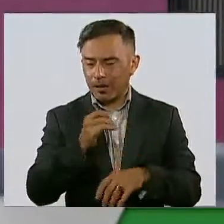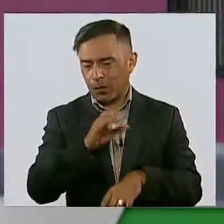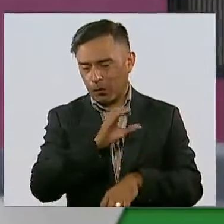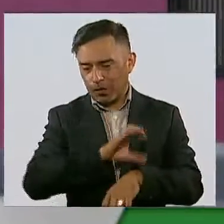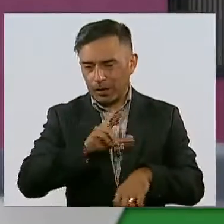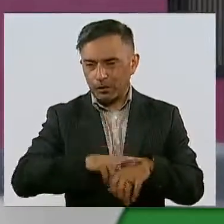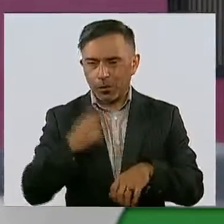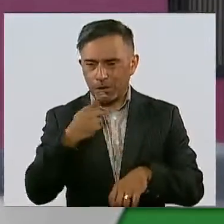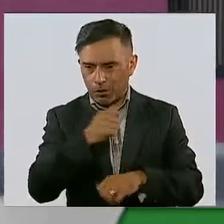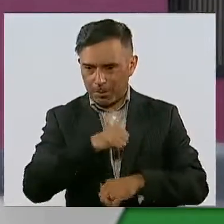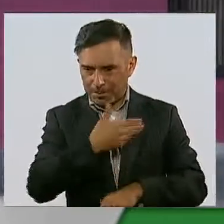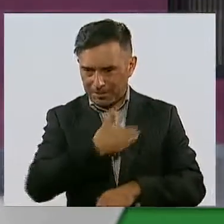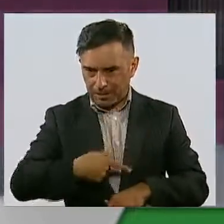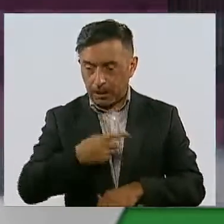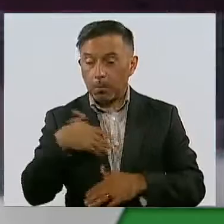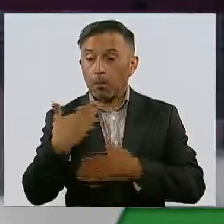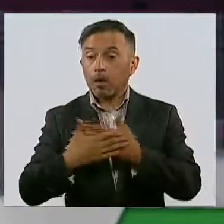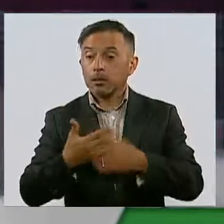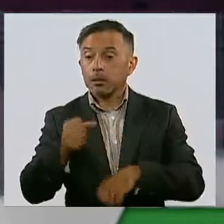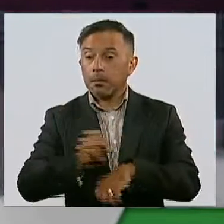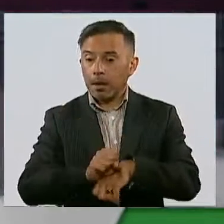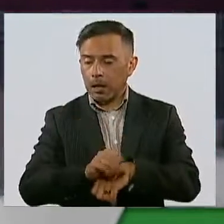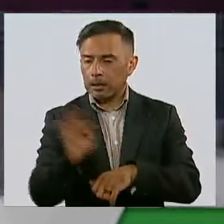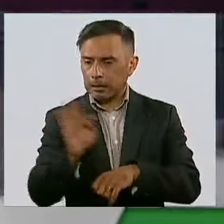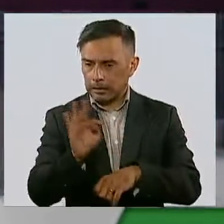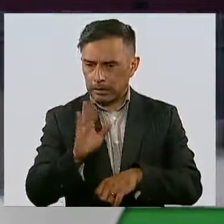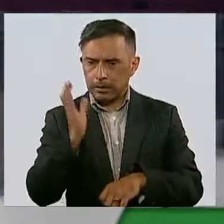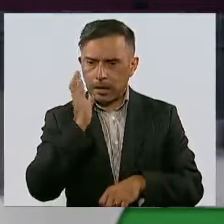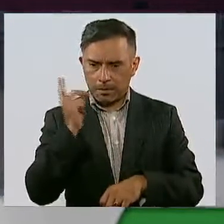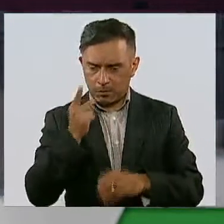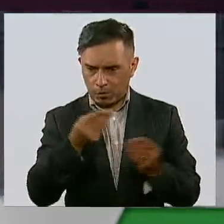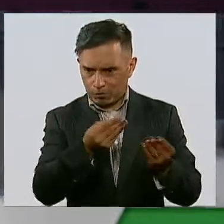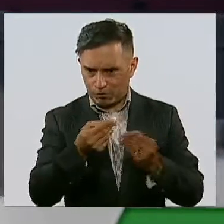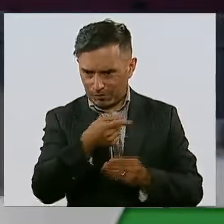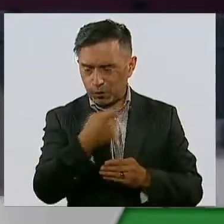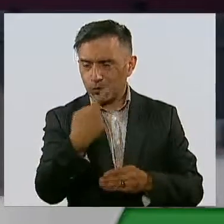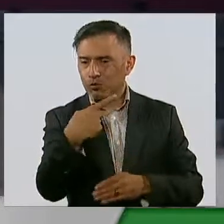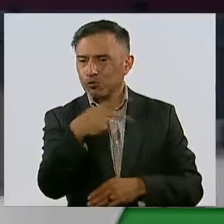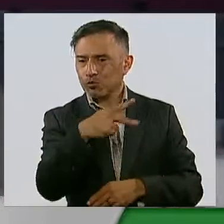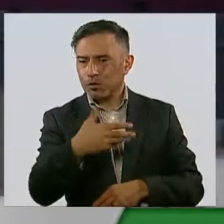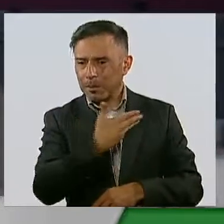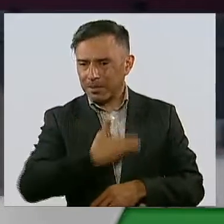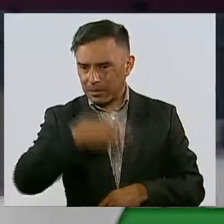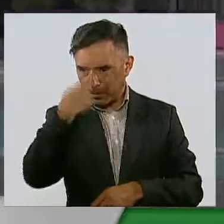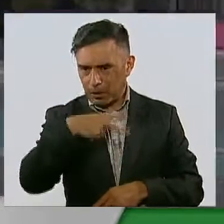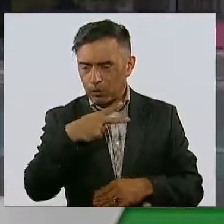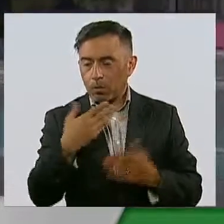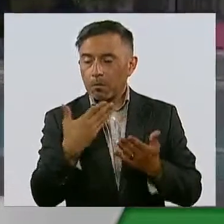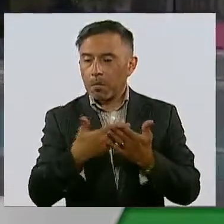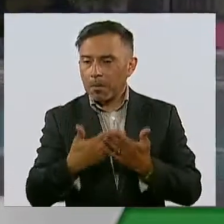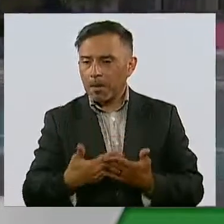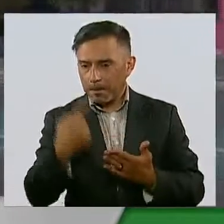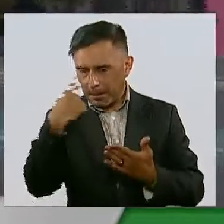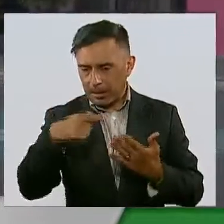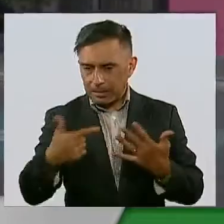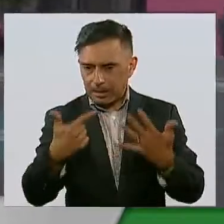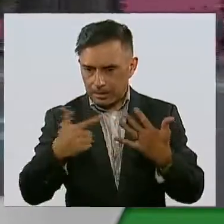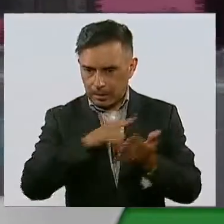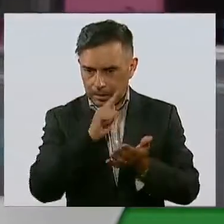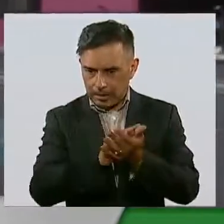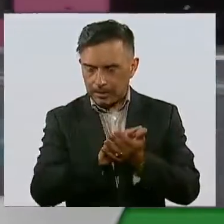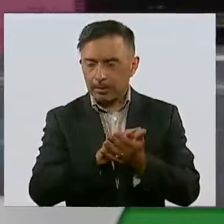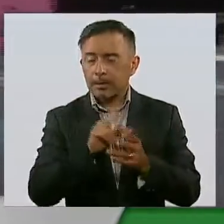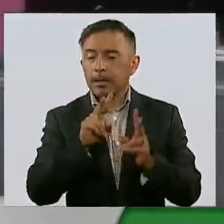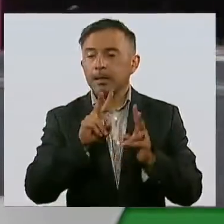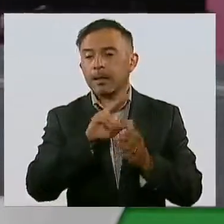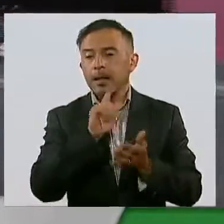la próxima semana, cuando llegue a la Cámara de Diputados, la iniciativa del Ejecutivo Federal para reformar 7 leyes secundarias en materia electoral, la cual